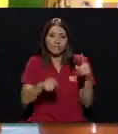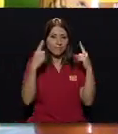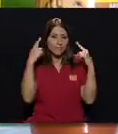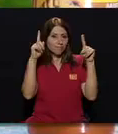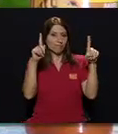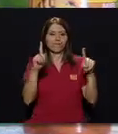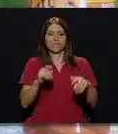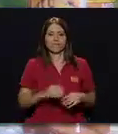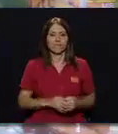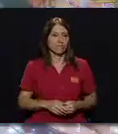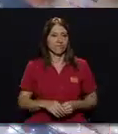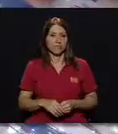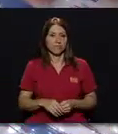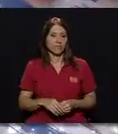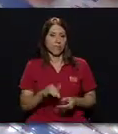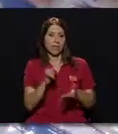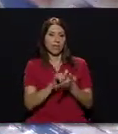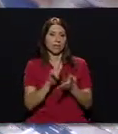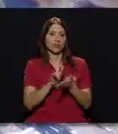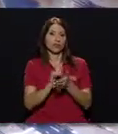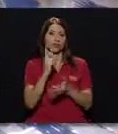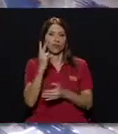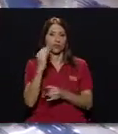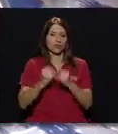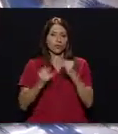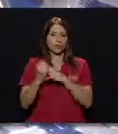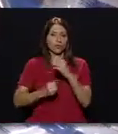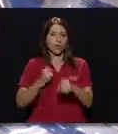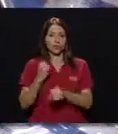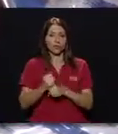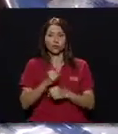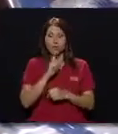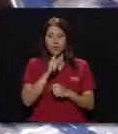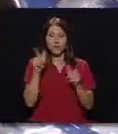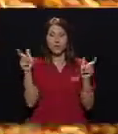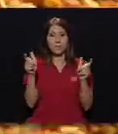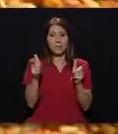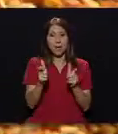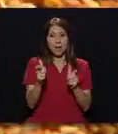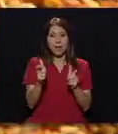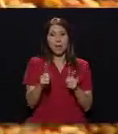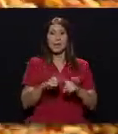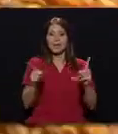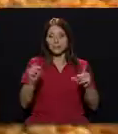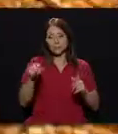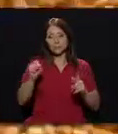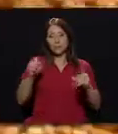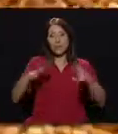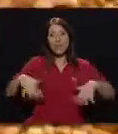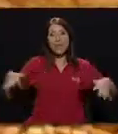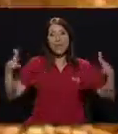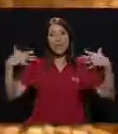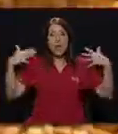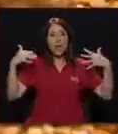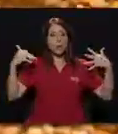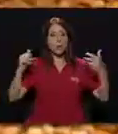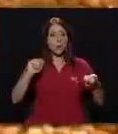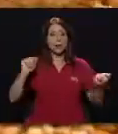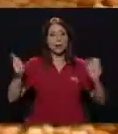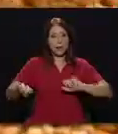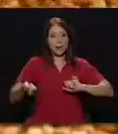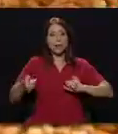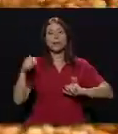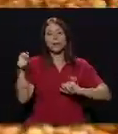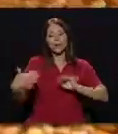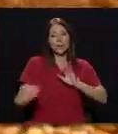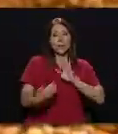miel, no hubiéramos salido adelante en estos dos últimos años. La producción ha sido muy baja, pero sí, el cambio climático es lo que